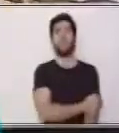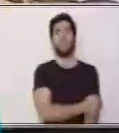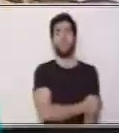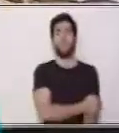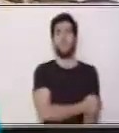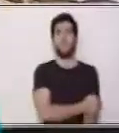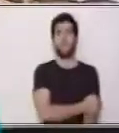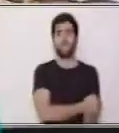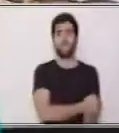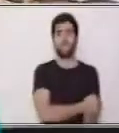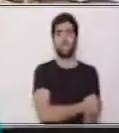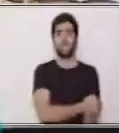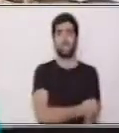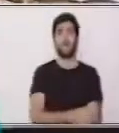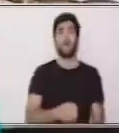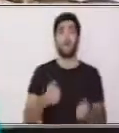bien,